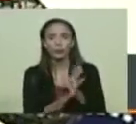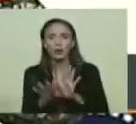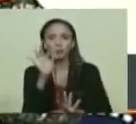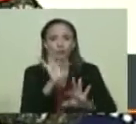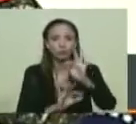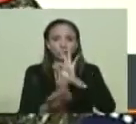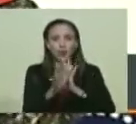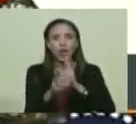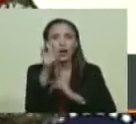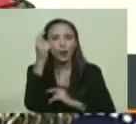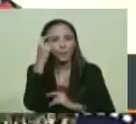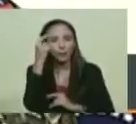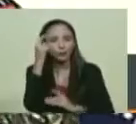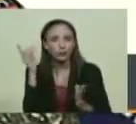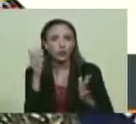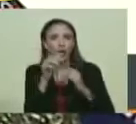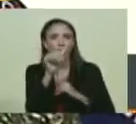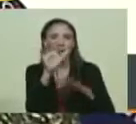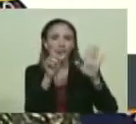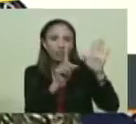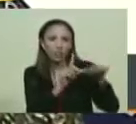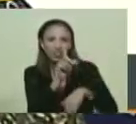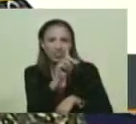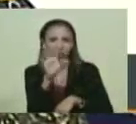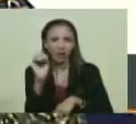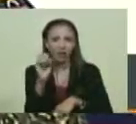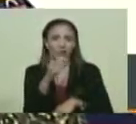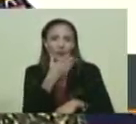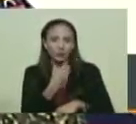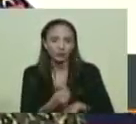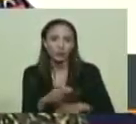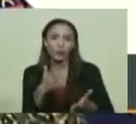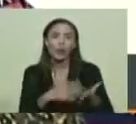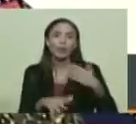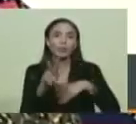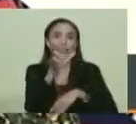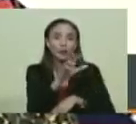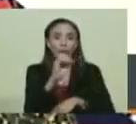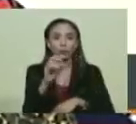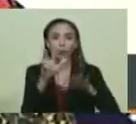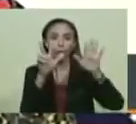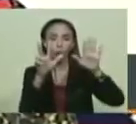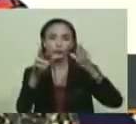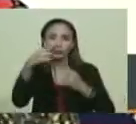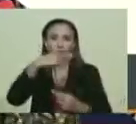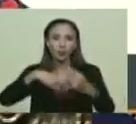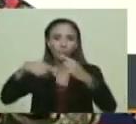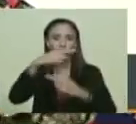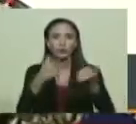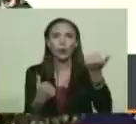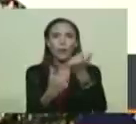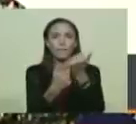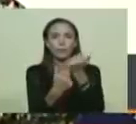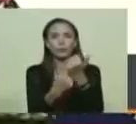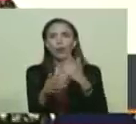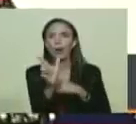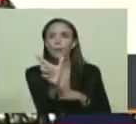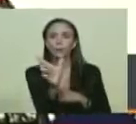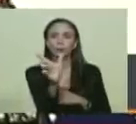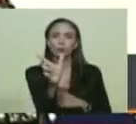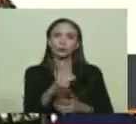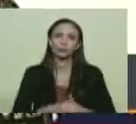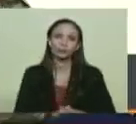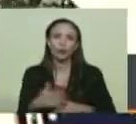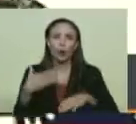el domingo 10 de diciembre, 308 son de la revolución, del gran polo patriótico. ¿Qué